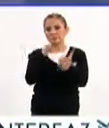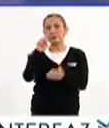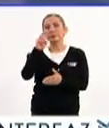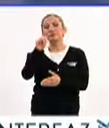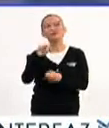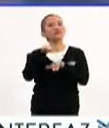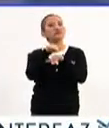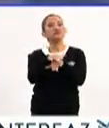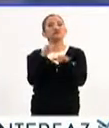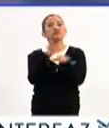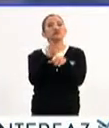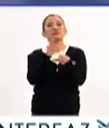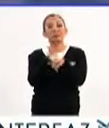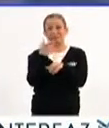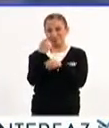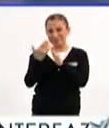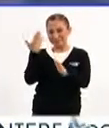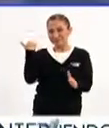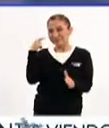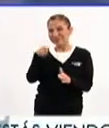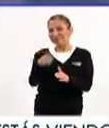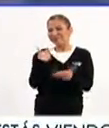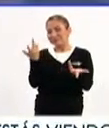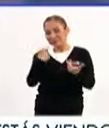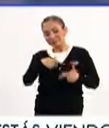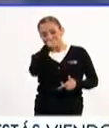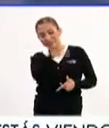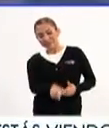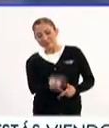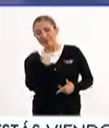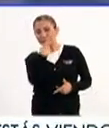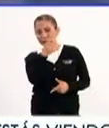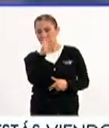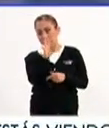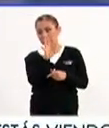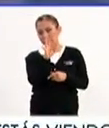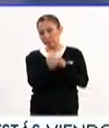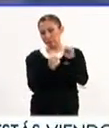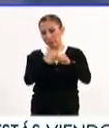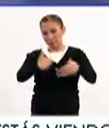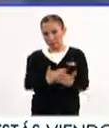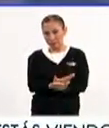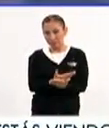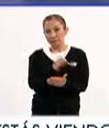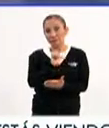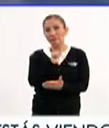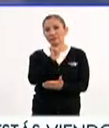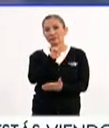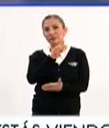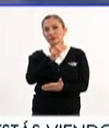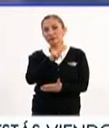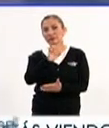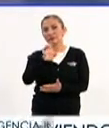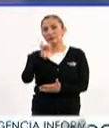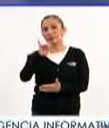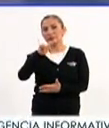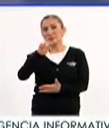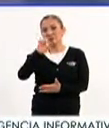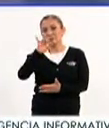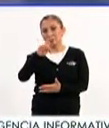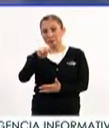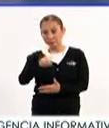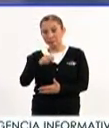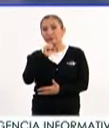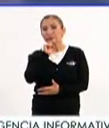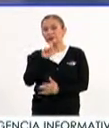UNAM, sobre, pues estábamos hablando de este gran personaje a 140 años de su nacimiento, Albert Einstein,